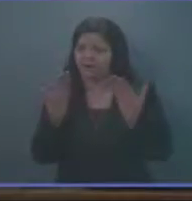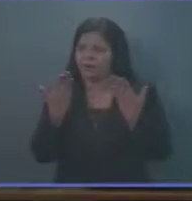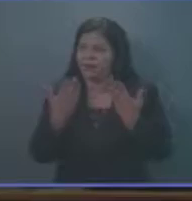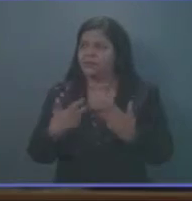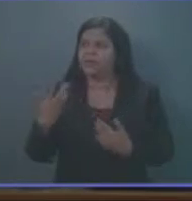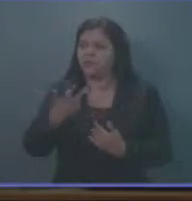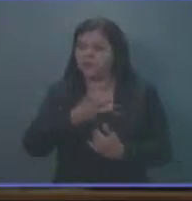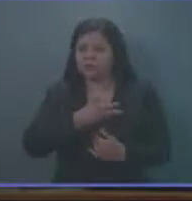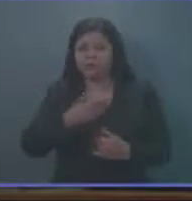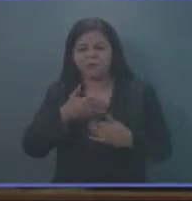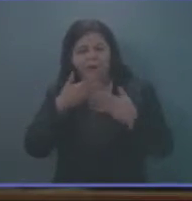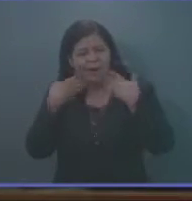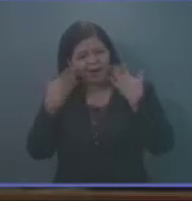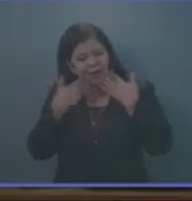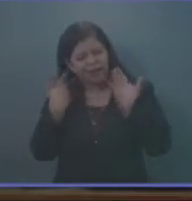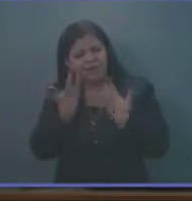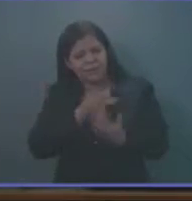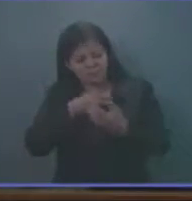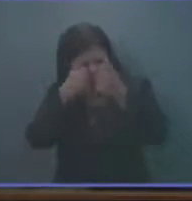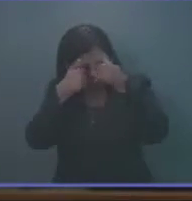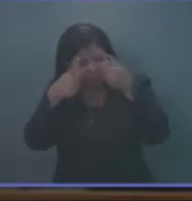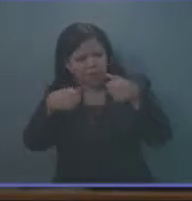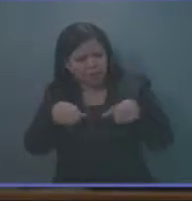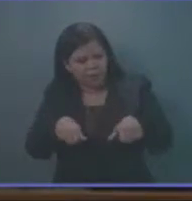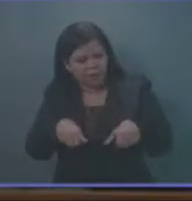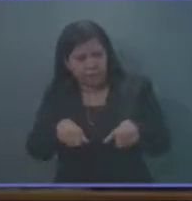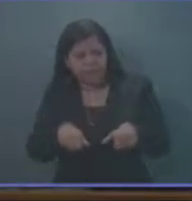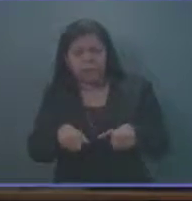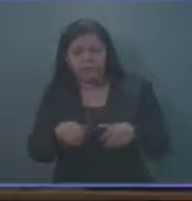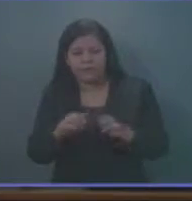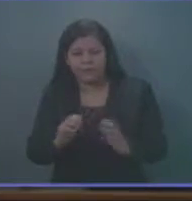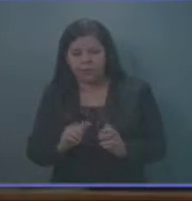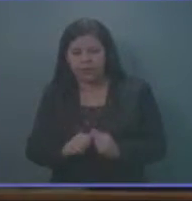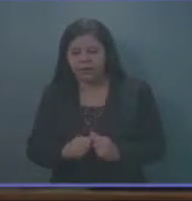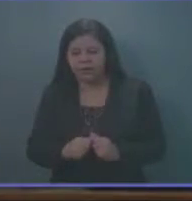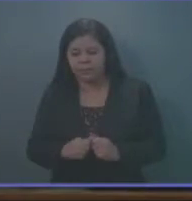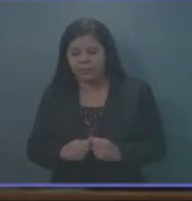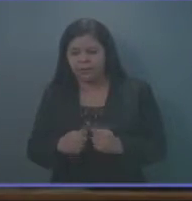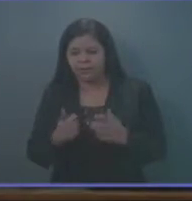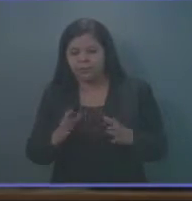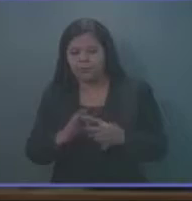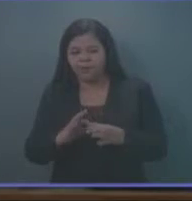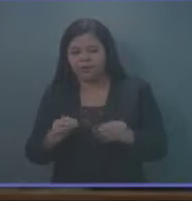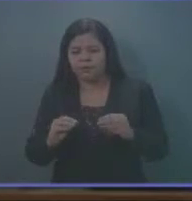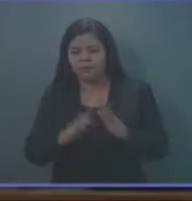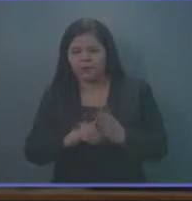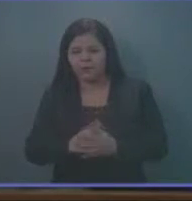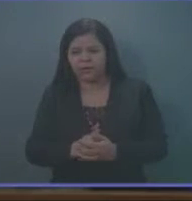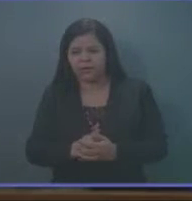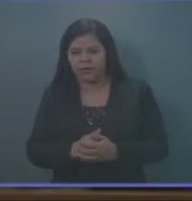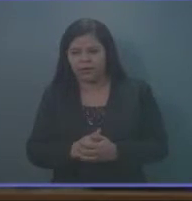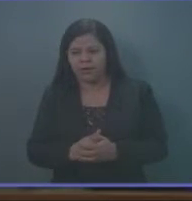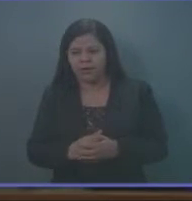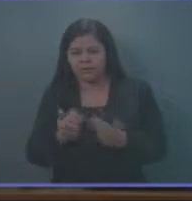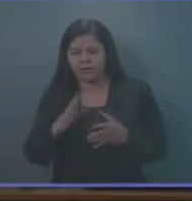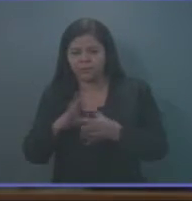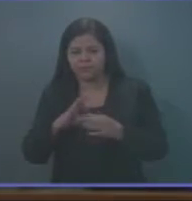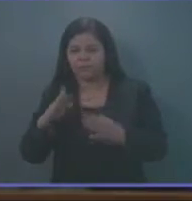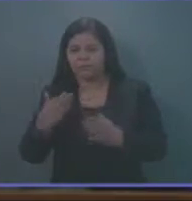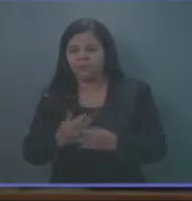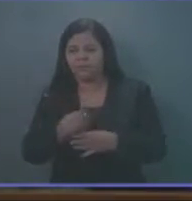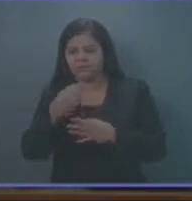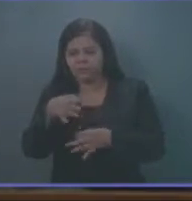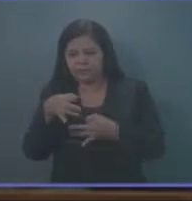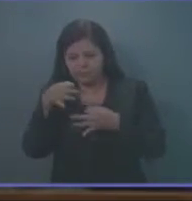mucha felicidad poder aprobar. Ahí hay una pieza en esa comisión, hay una pieza ahí